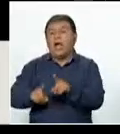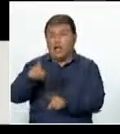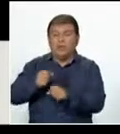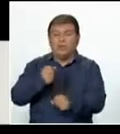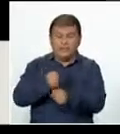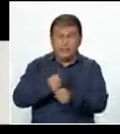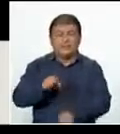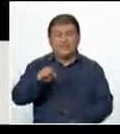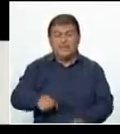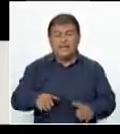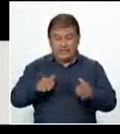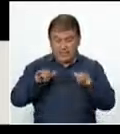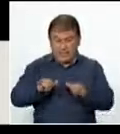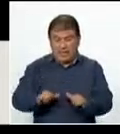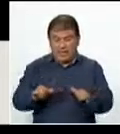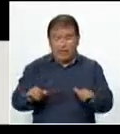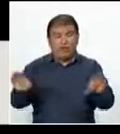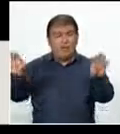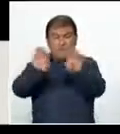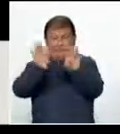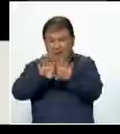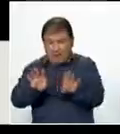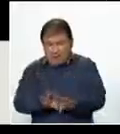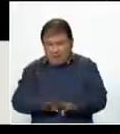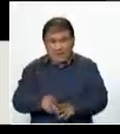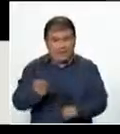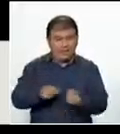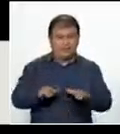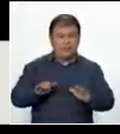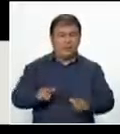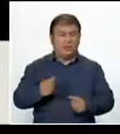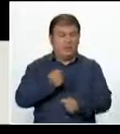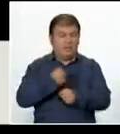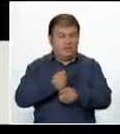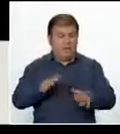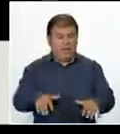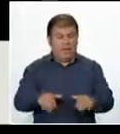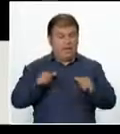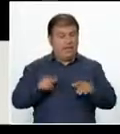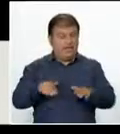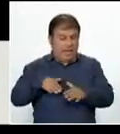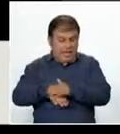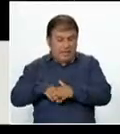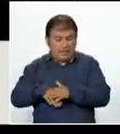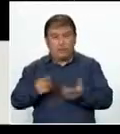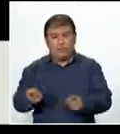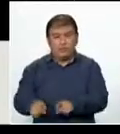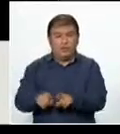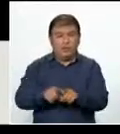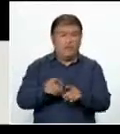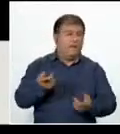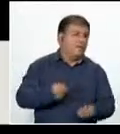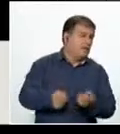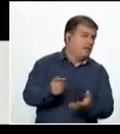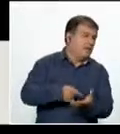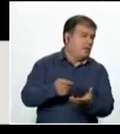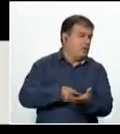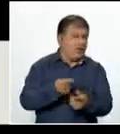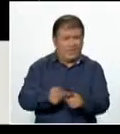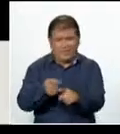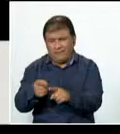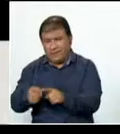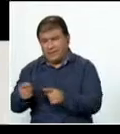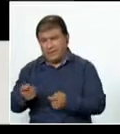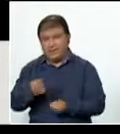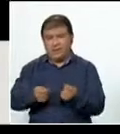de verdad se quedaron adentro, cerraron las tiendas, hablo de joyerías, venta de celulares, todos ellos en